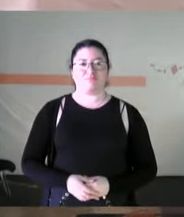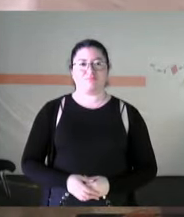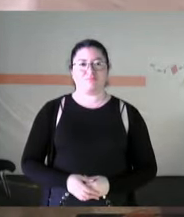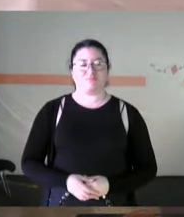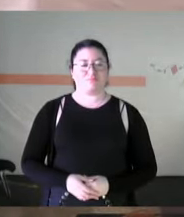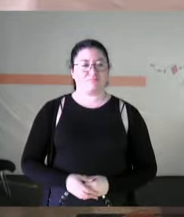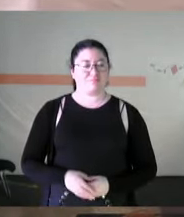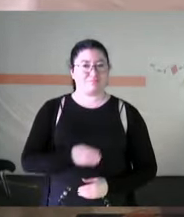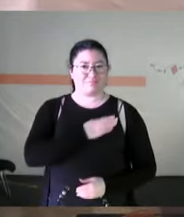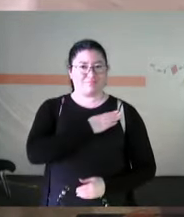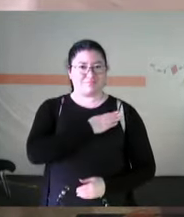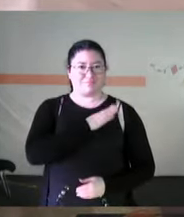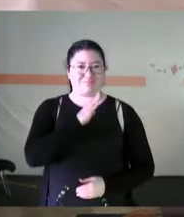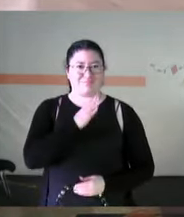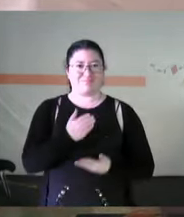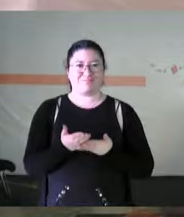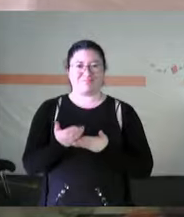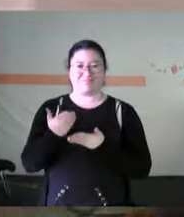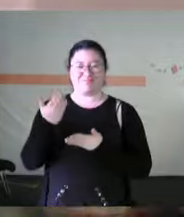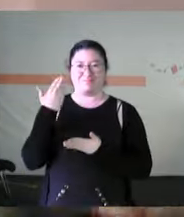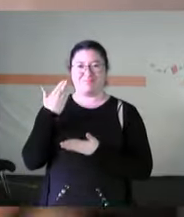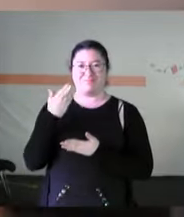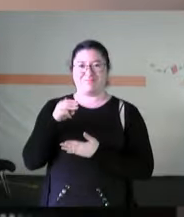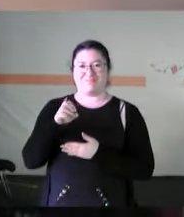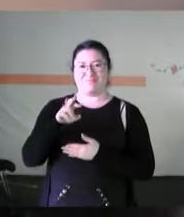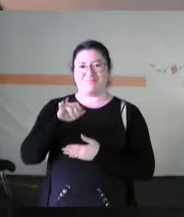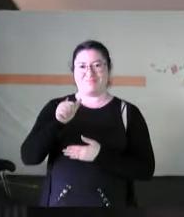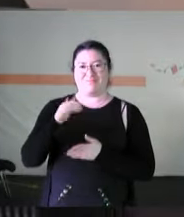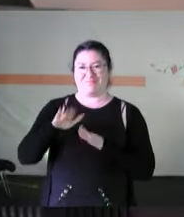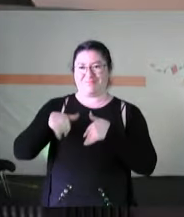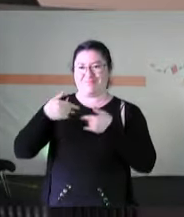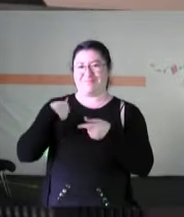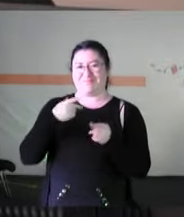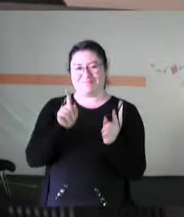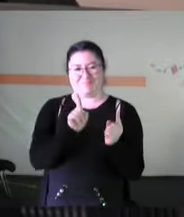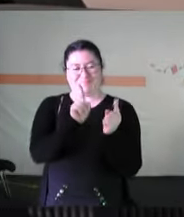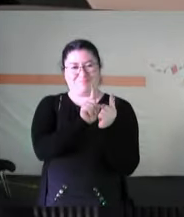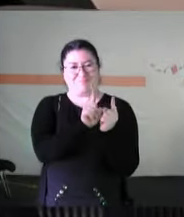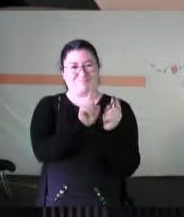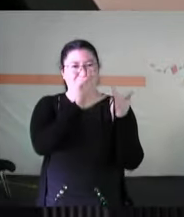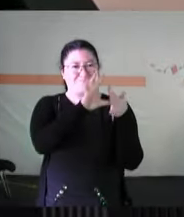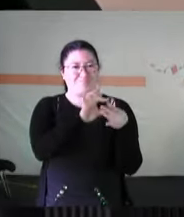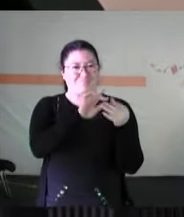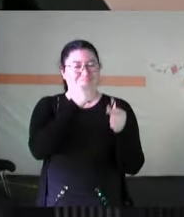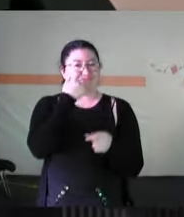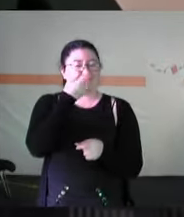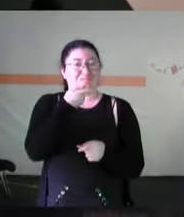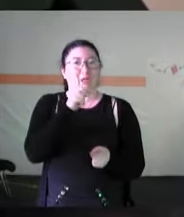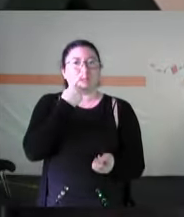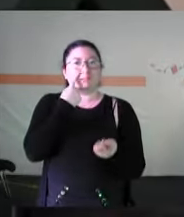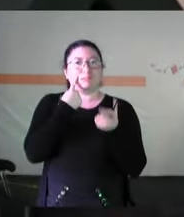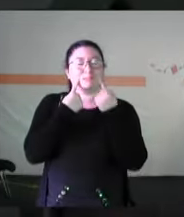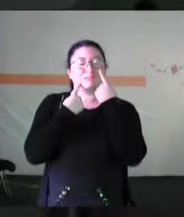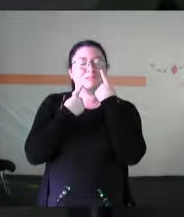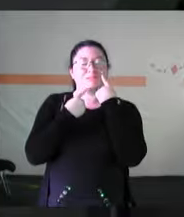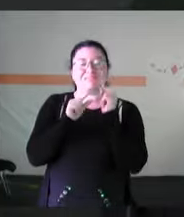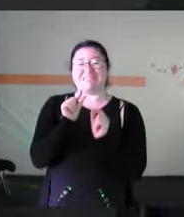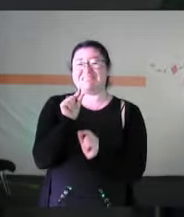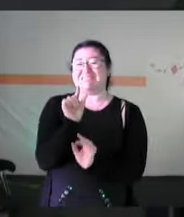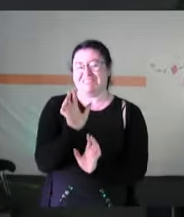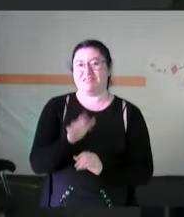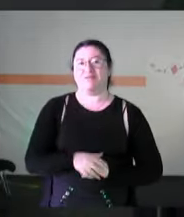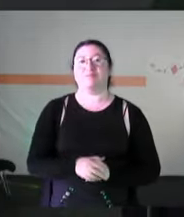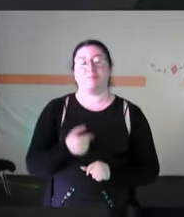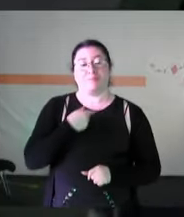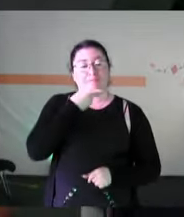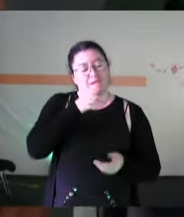Bueno, se lo intenté decir a María Fernanda cuando estábamos afuera, pero casi lloró. Le dije que cuando yo